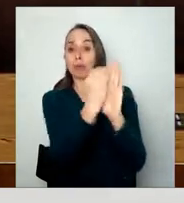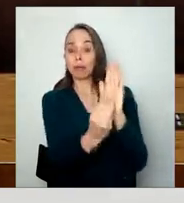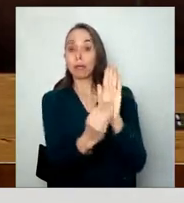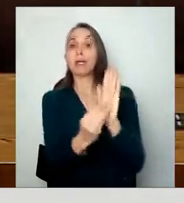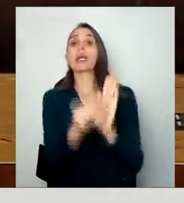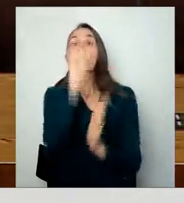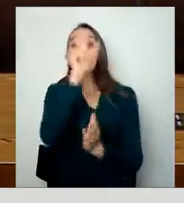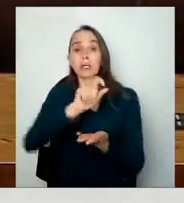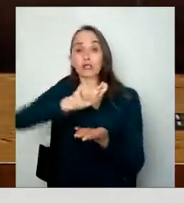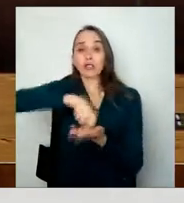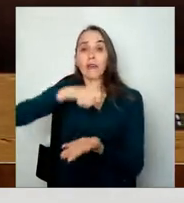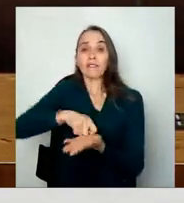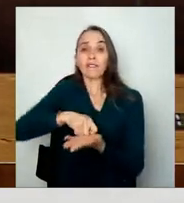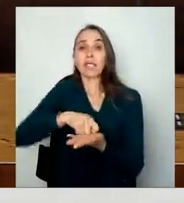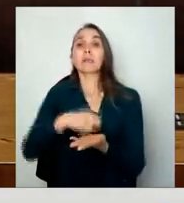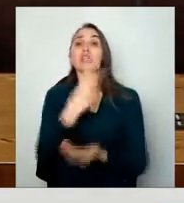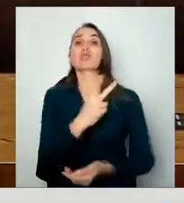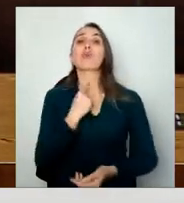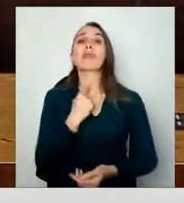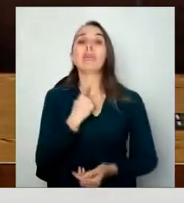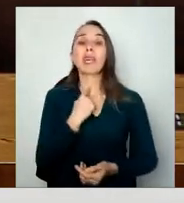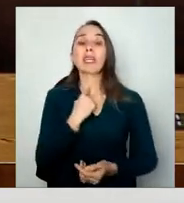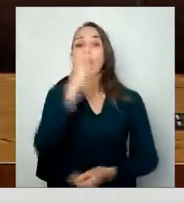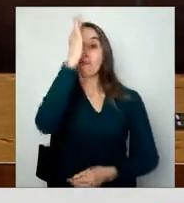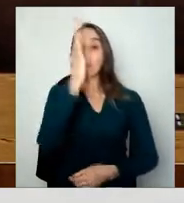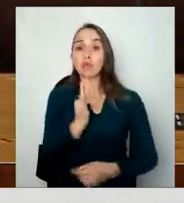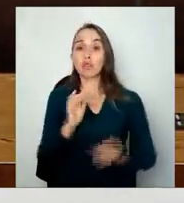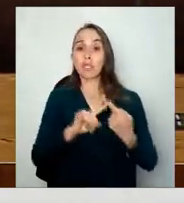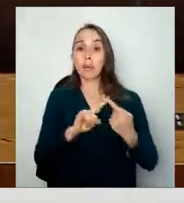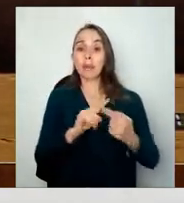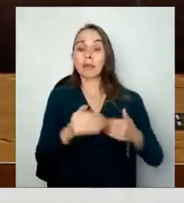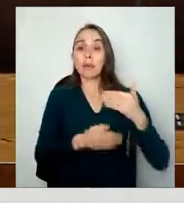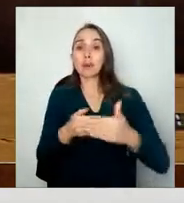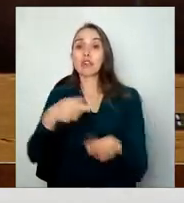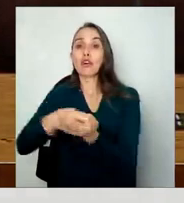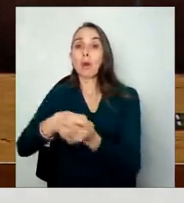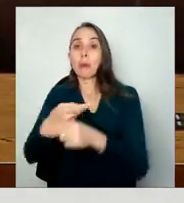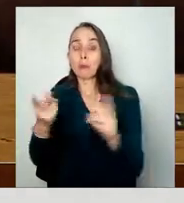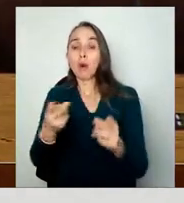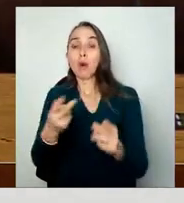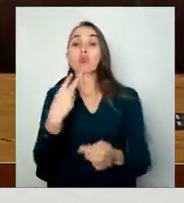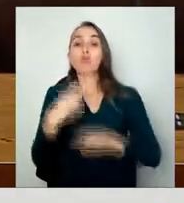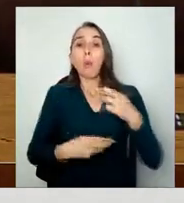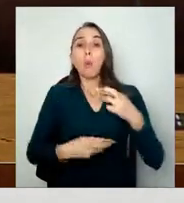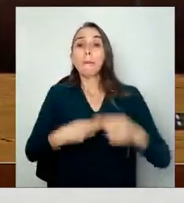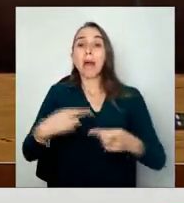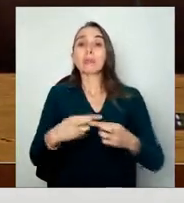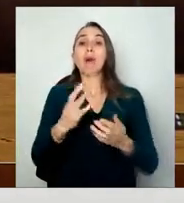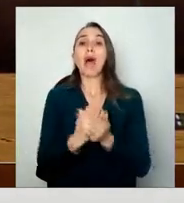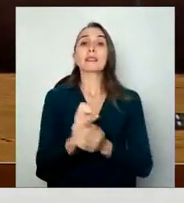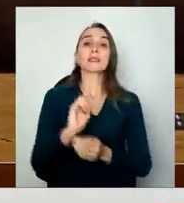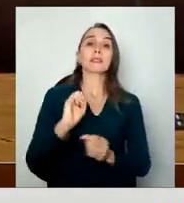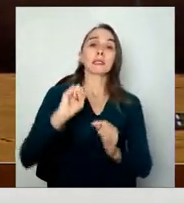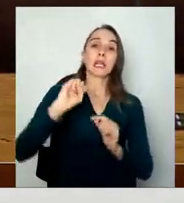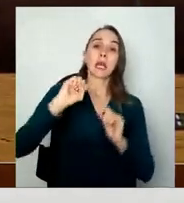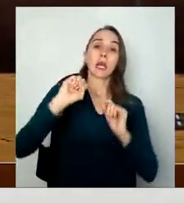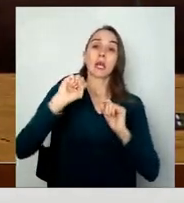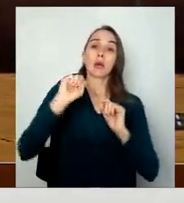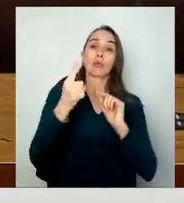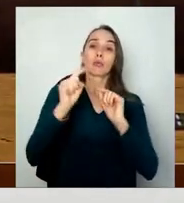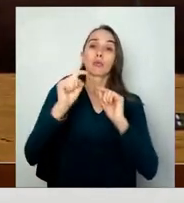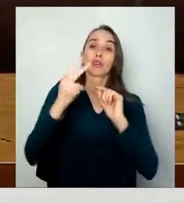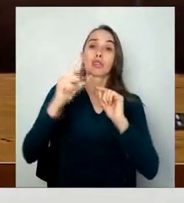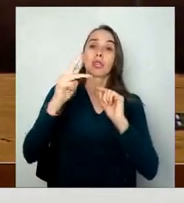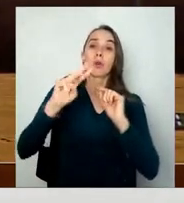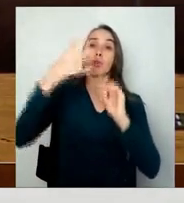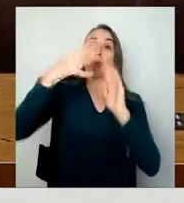y patrimonio a todos los funcionarios que intervienen compra pública hasta el cuarto nivel de responsabilidad lo